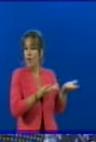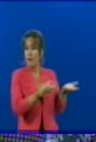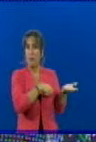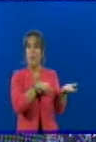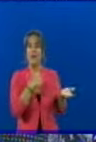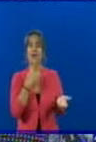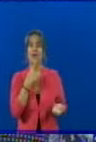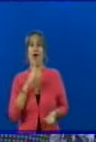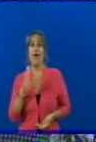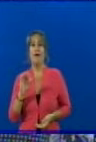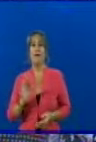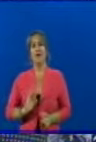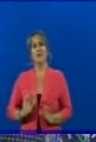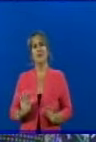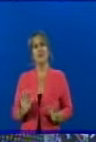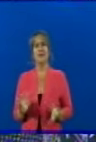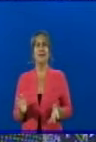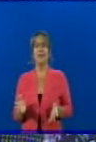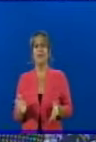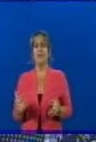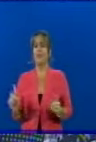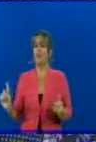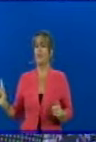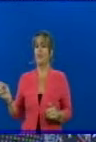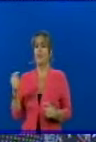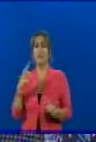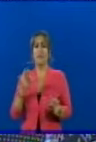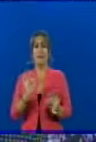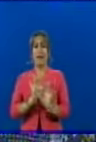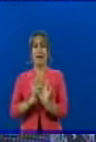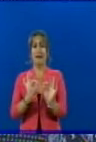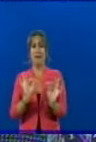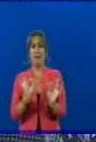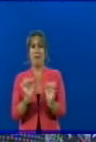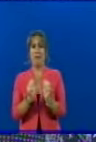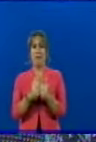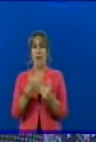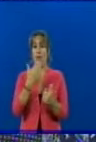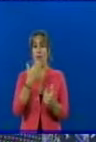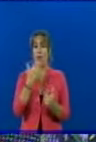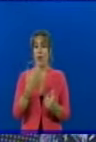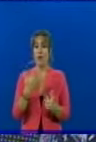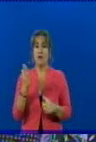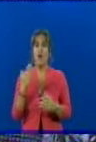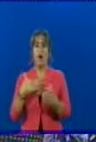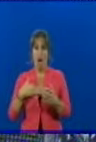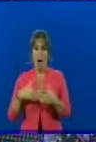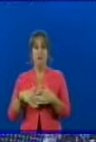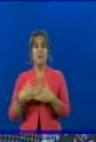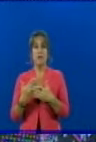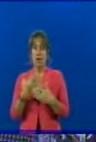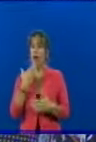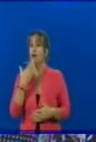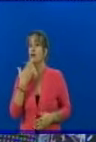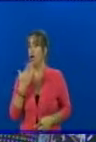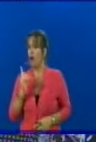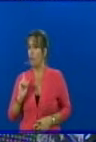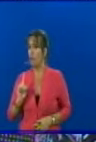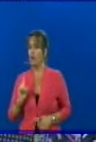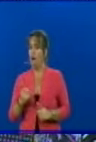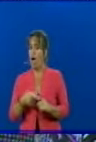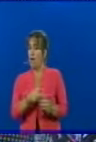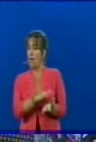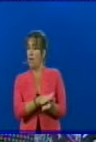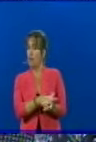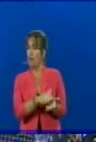hablando ya, casi la mayoría, hablando de la calidad del pan, que está bueno, que hace varios días que está bueno. Ahí todavía nos queda pendiente